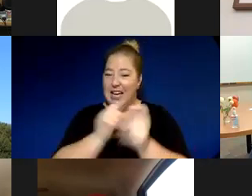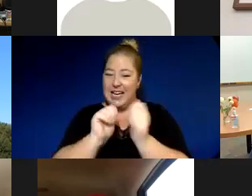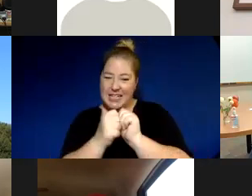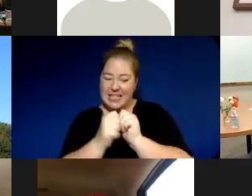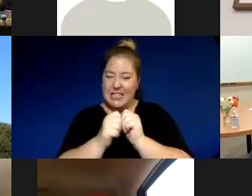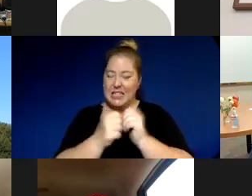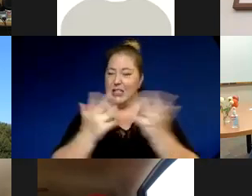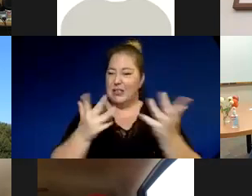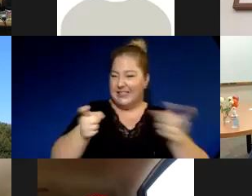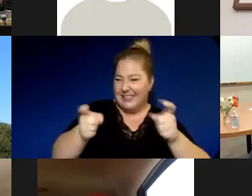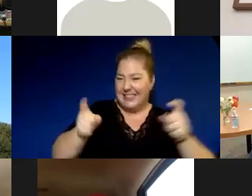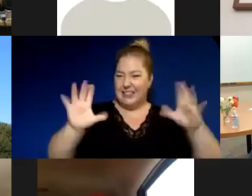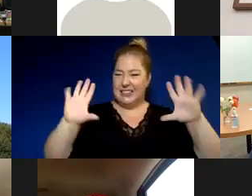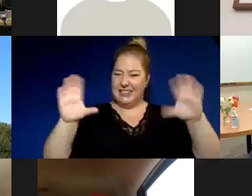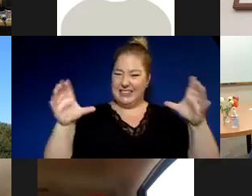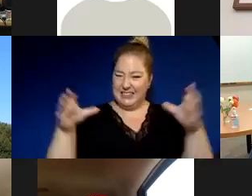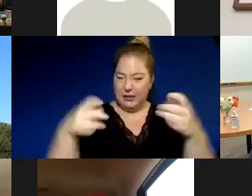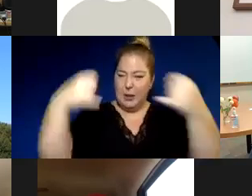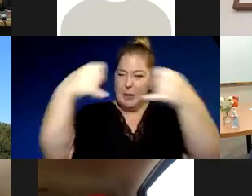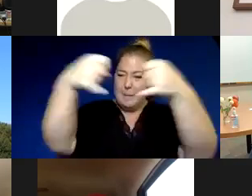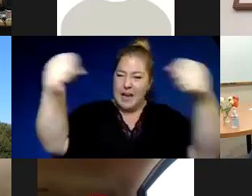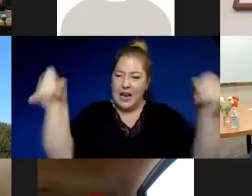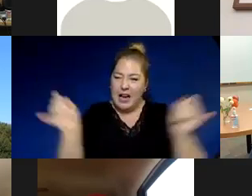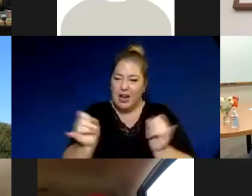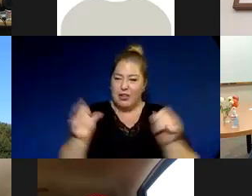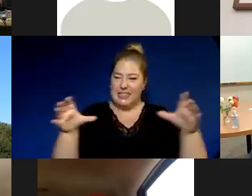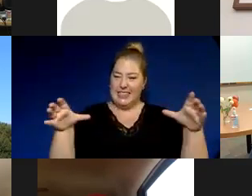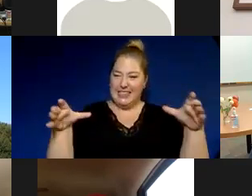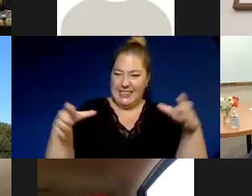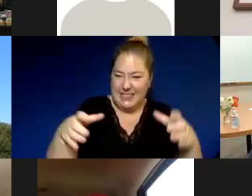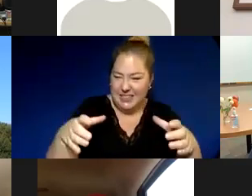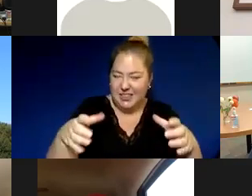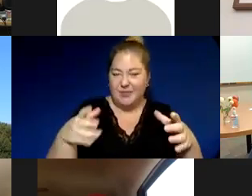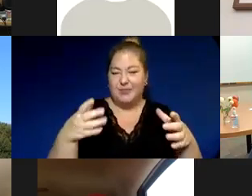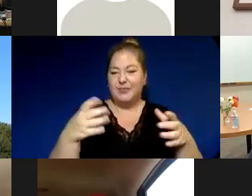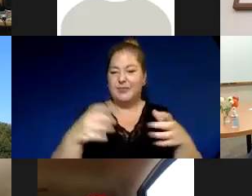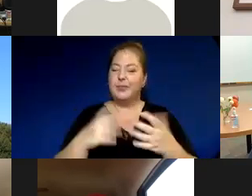grupos con ayuda de los aviones, de los camiones,